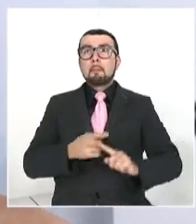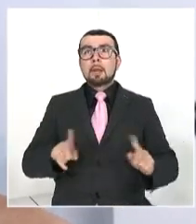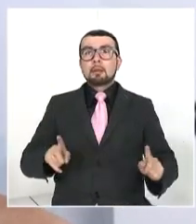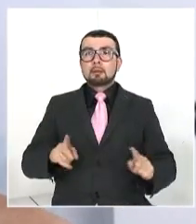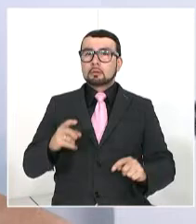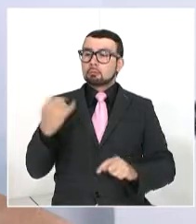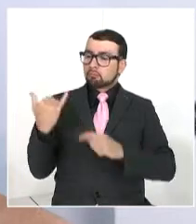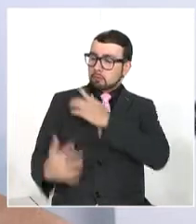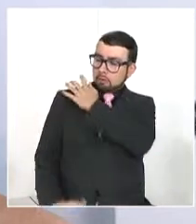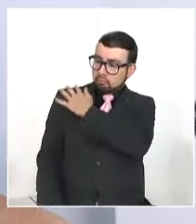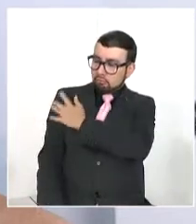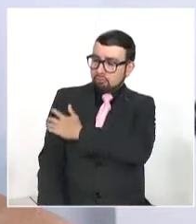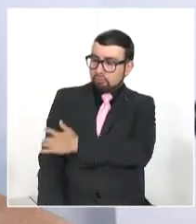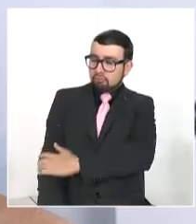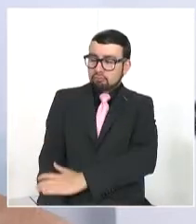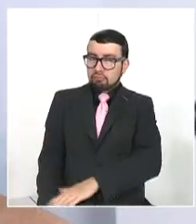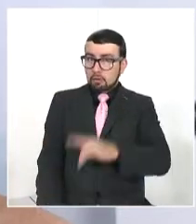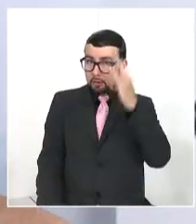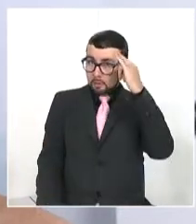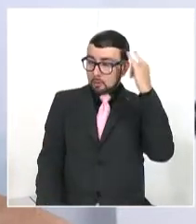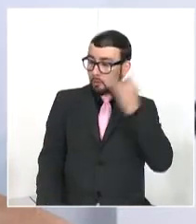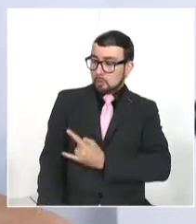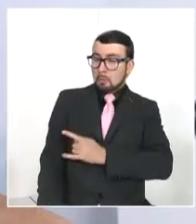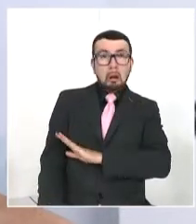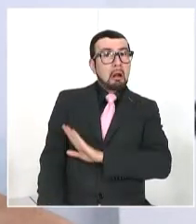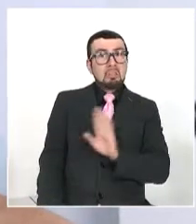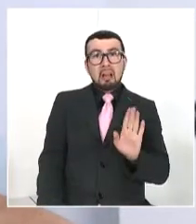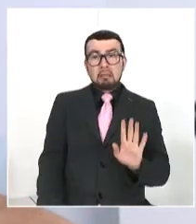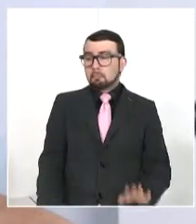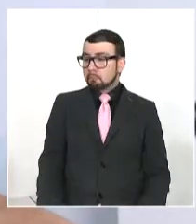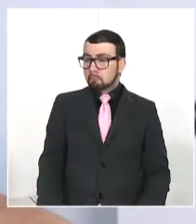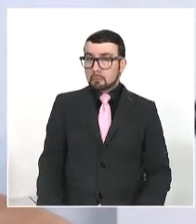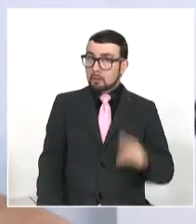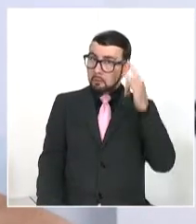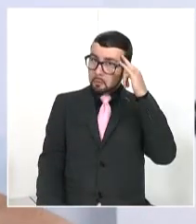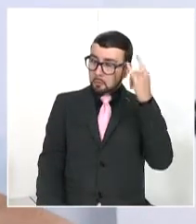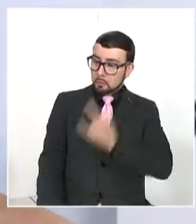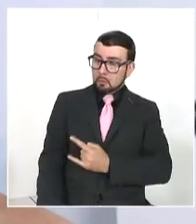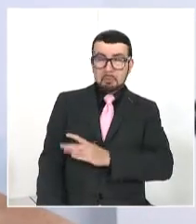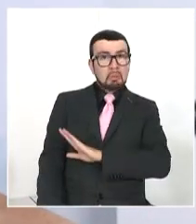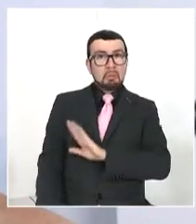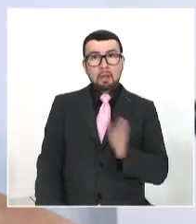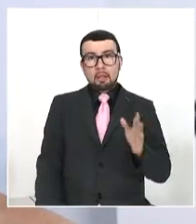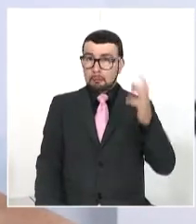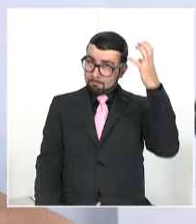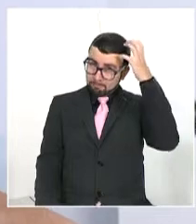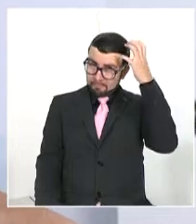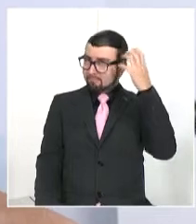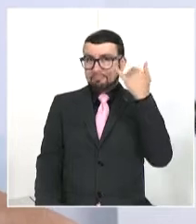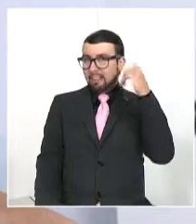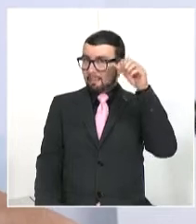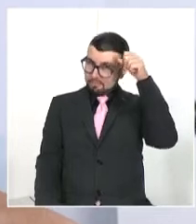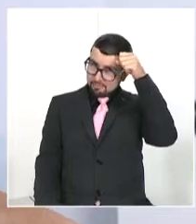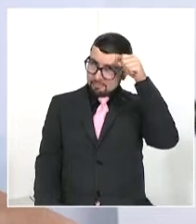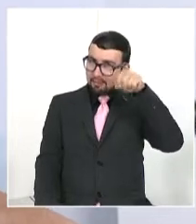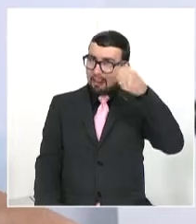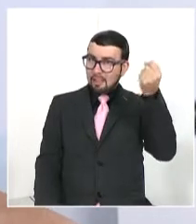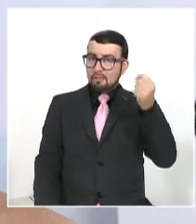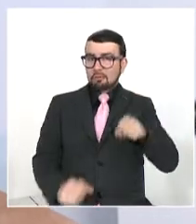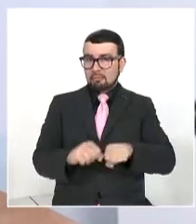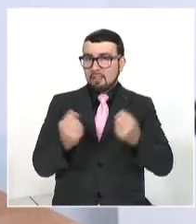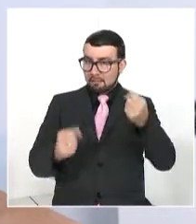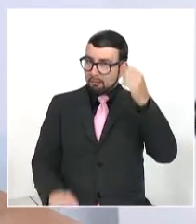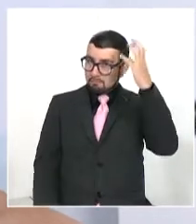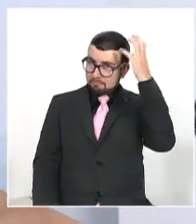está muerta, entonces uno supone, no, se murió. Lo que hace el cerebro y el cuerpo humano es tan bonito que lo que él